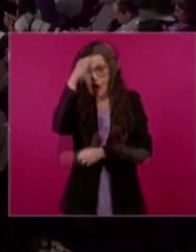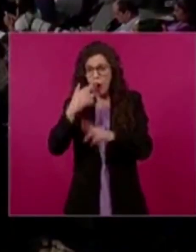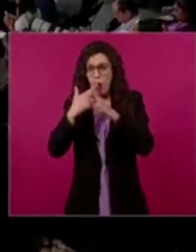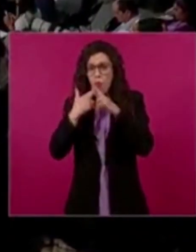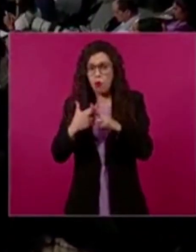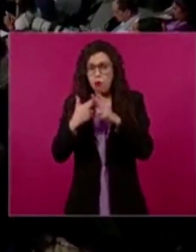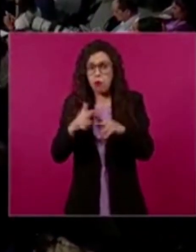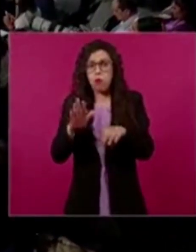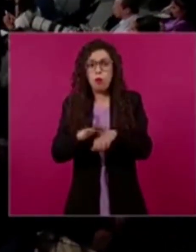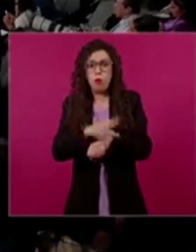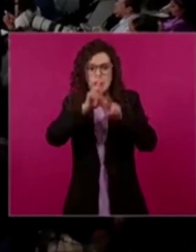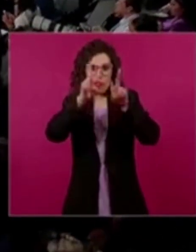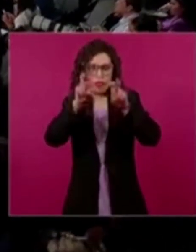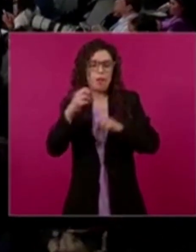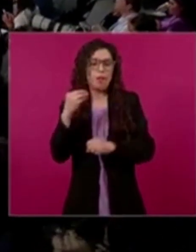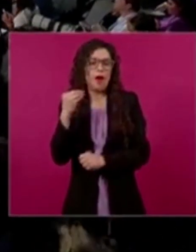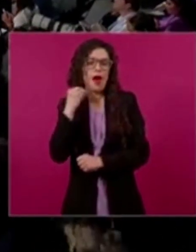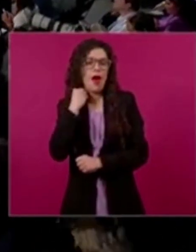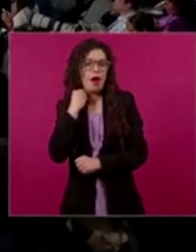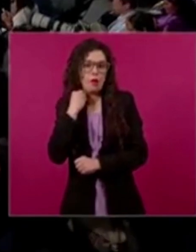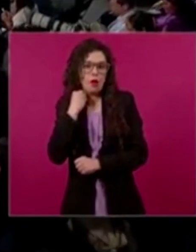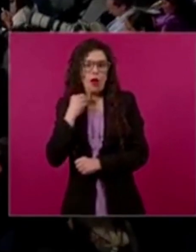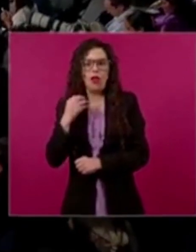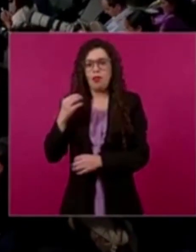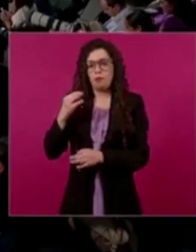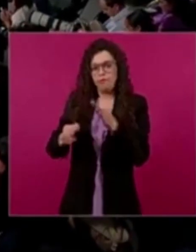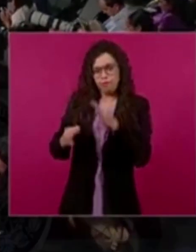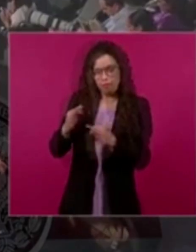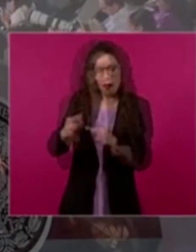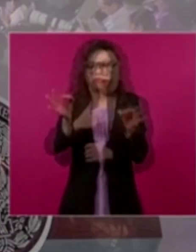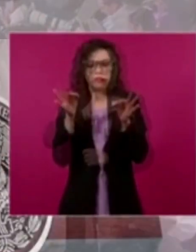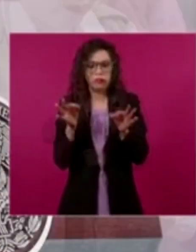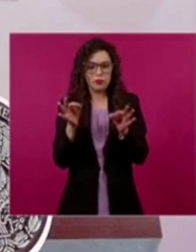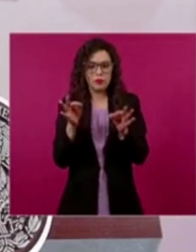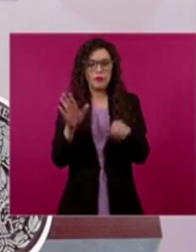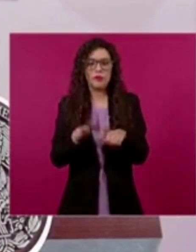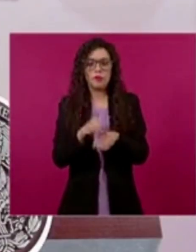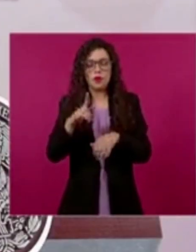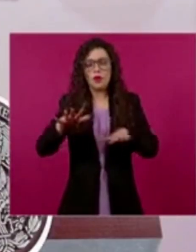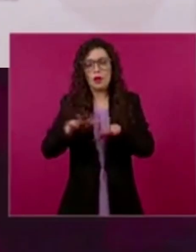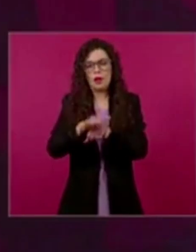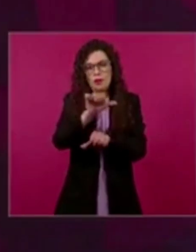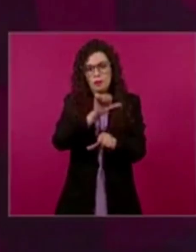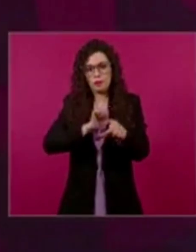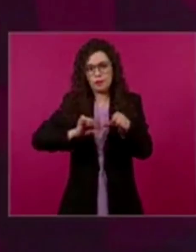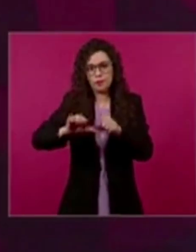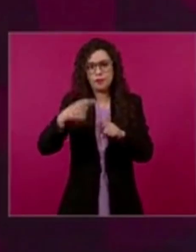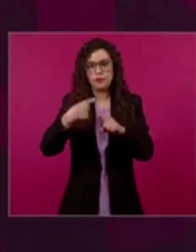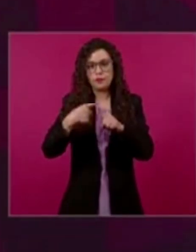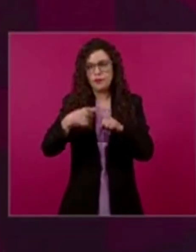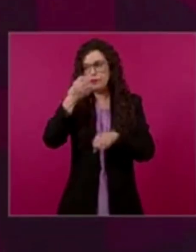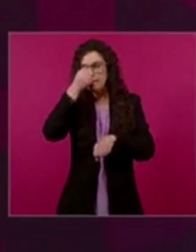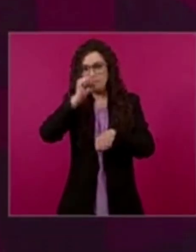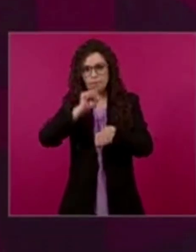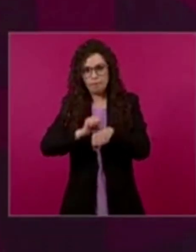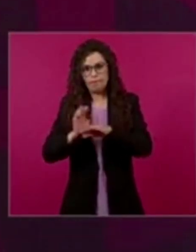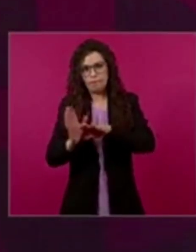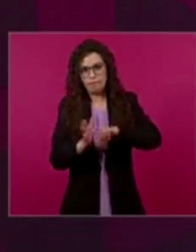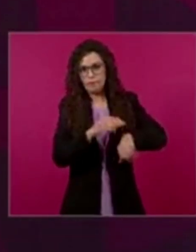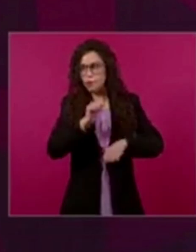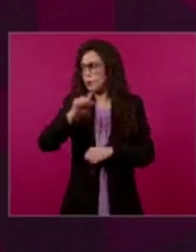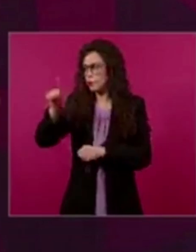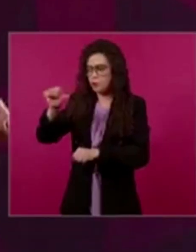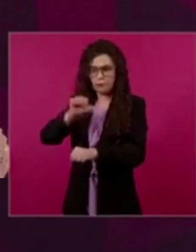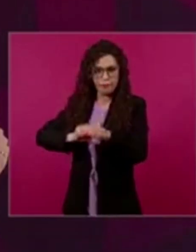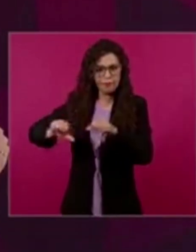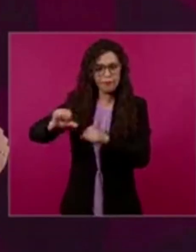60 y 64 años además también una reforma a la ley del ise promulgada en 2017 entre los cambios se